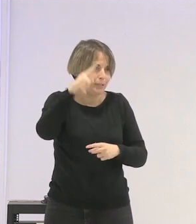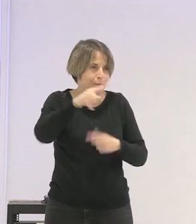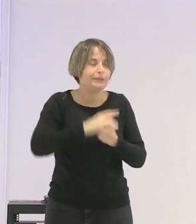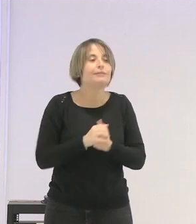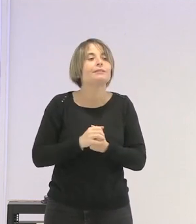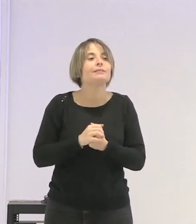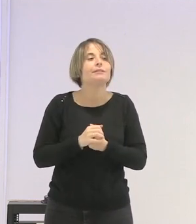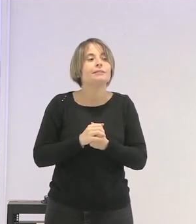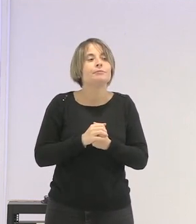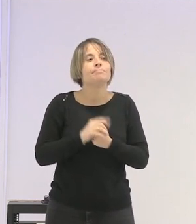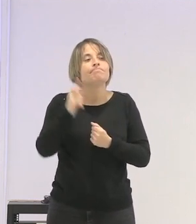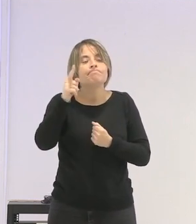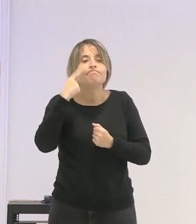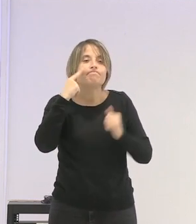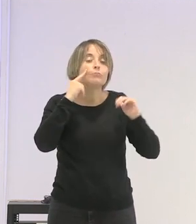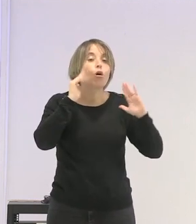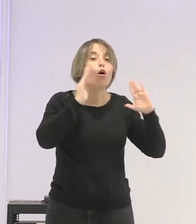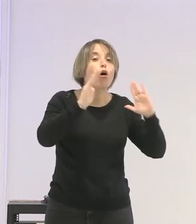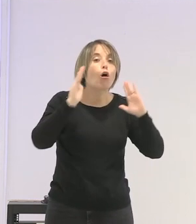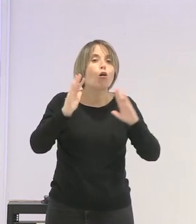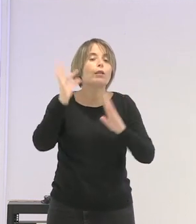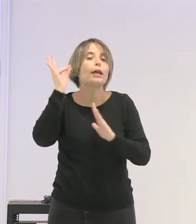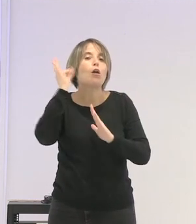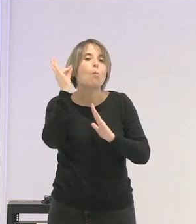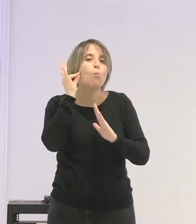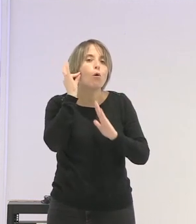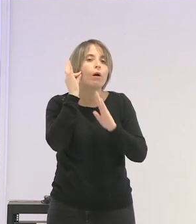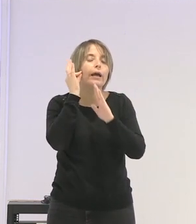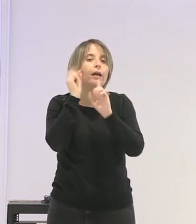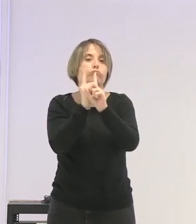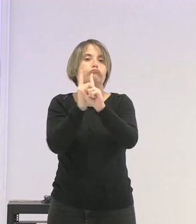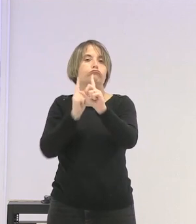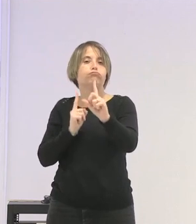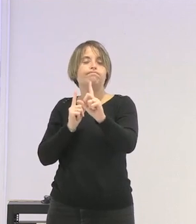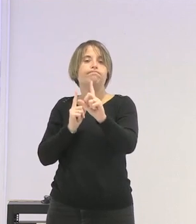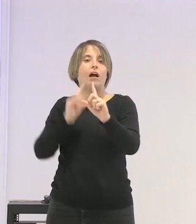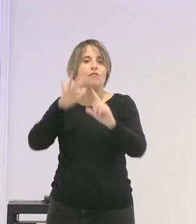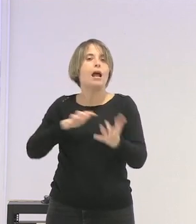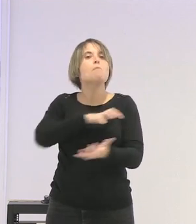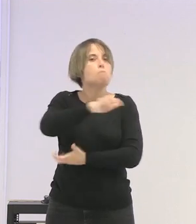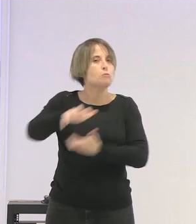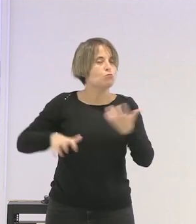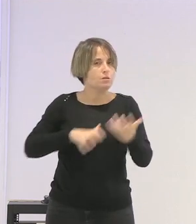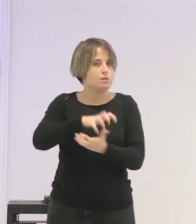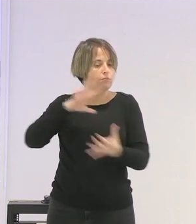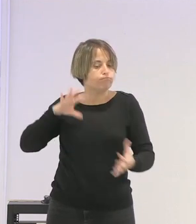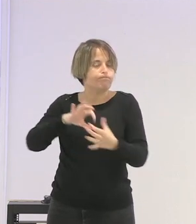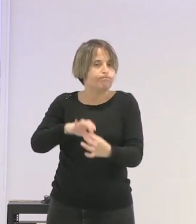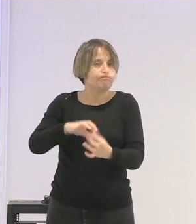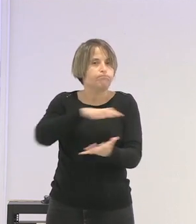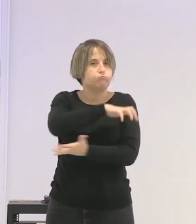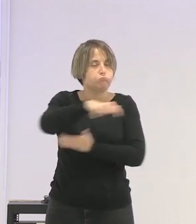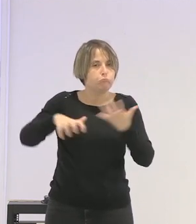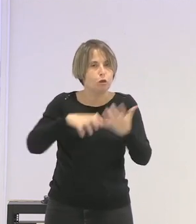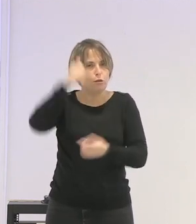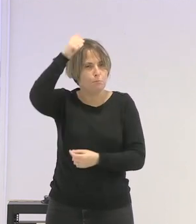que ese orden de subordinación de la mujer está sujetado mediante violencia y que eso tiene que ver precisamente con la